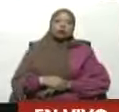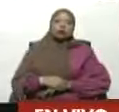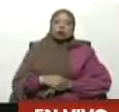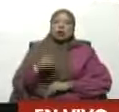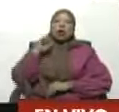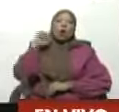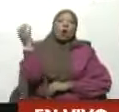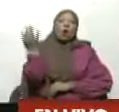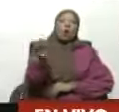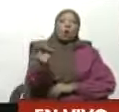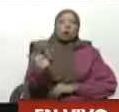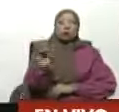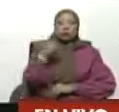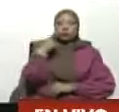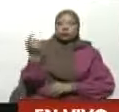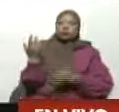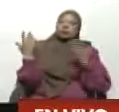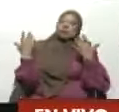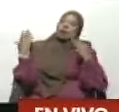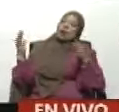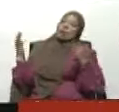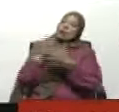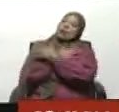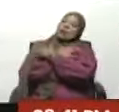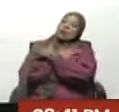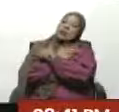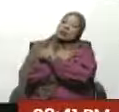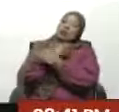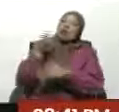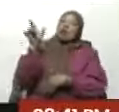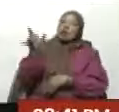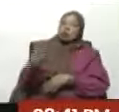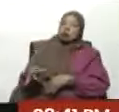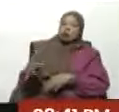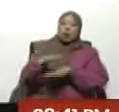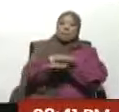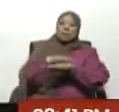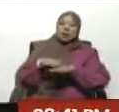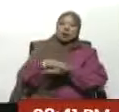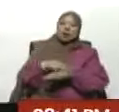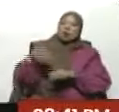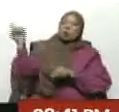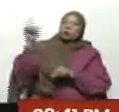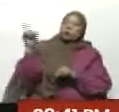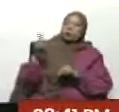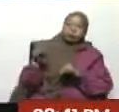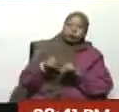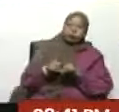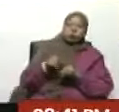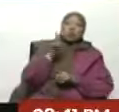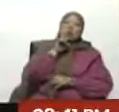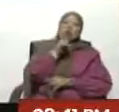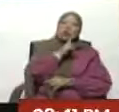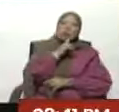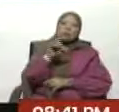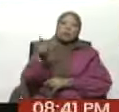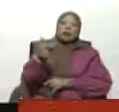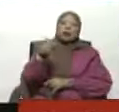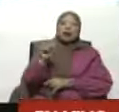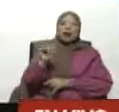Ahí está nuestro ministro, un aplauso al ministro, Jorge Eliezer Gaitán.